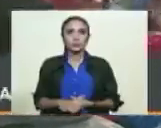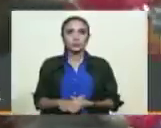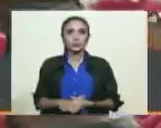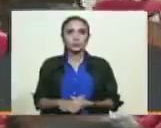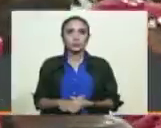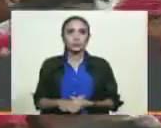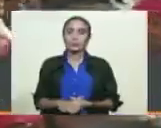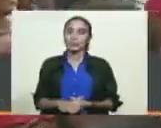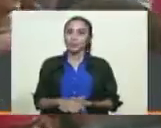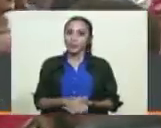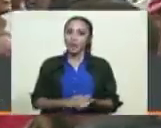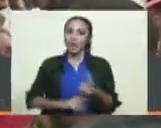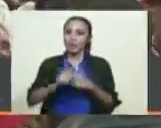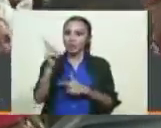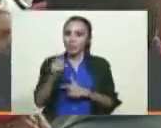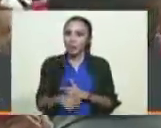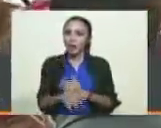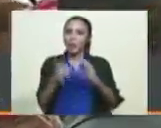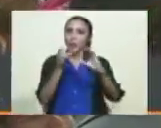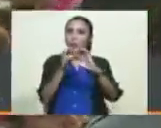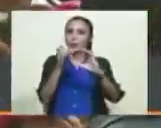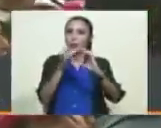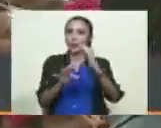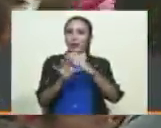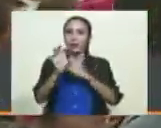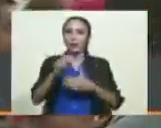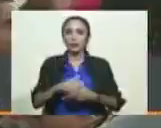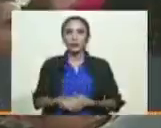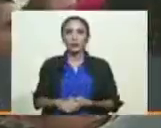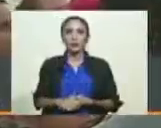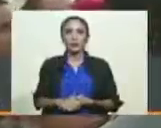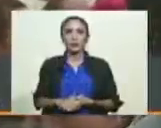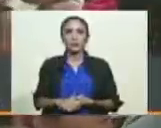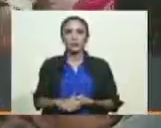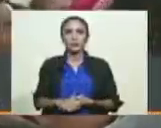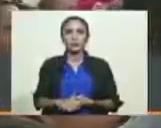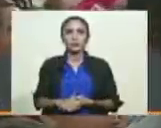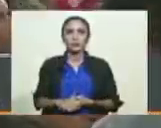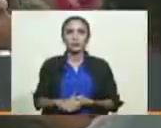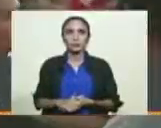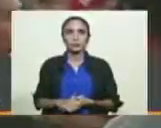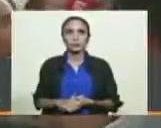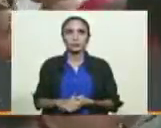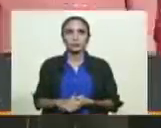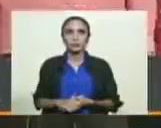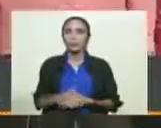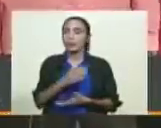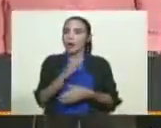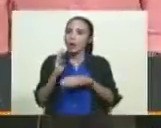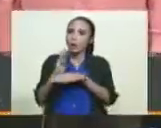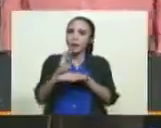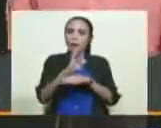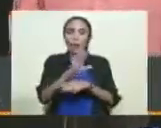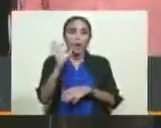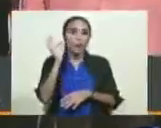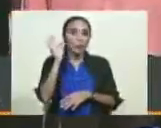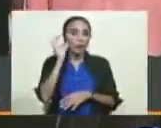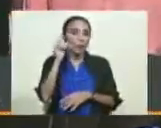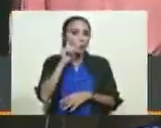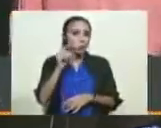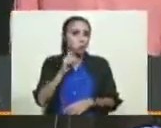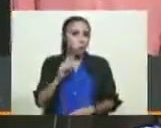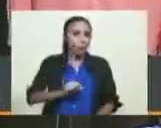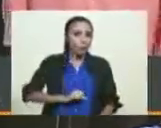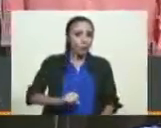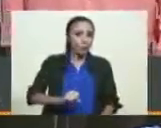Con el carnet de la patria fue que descubrí el camino para proteger a las mujeres y llegamos